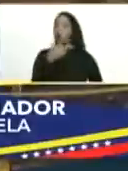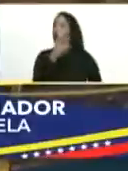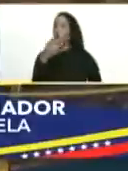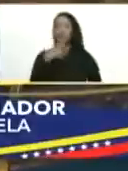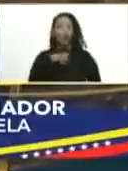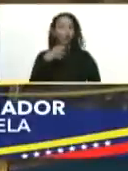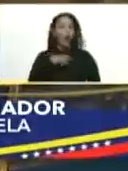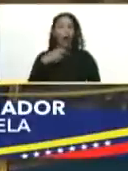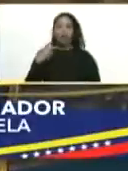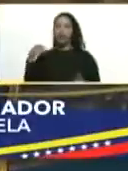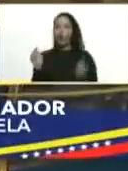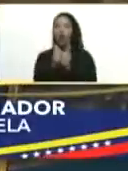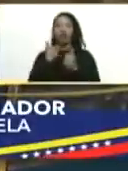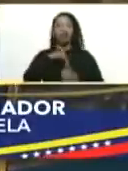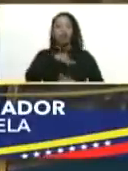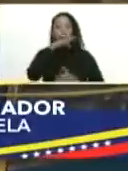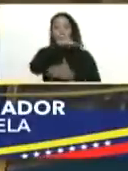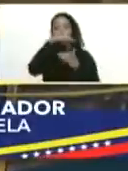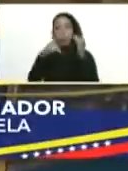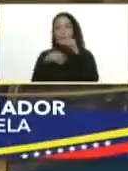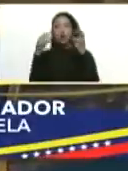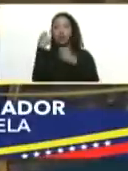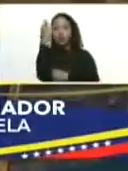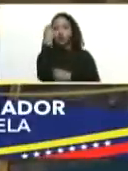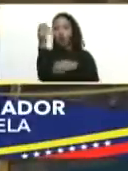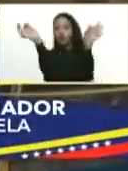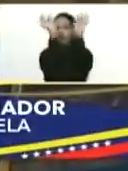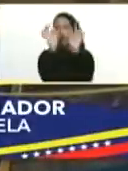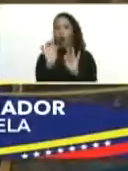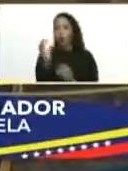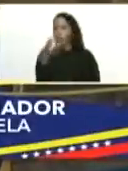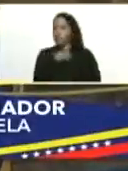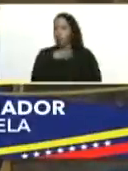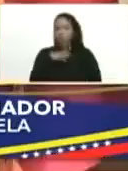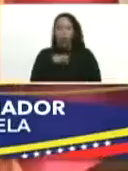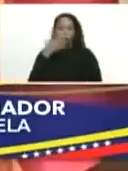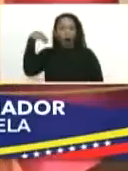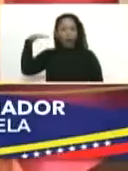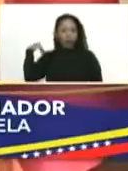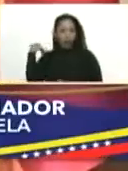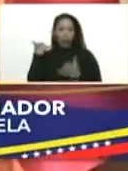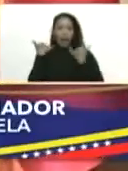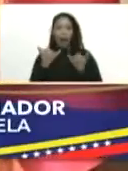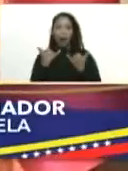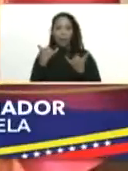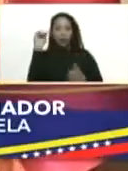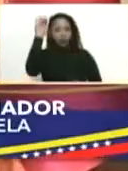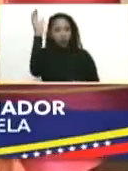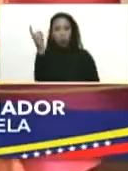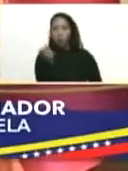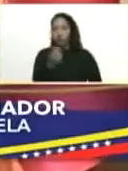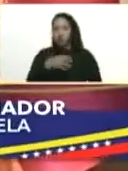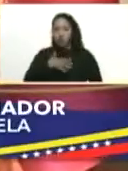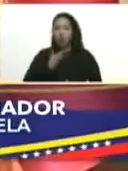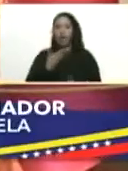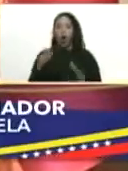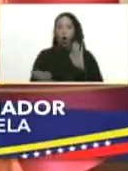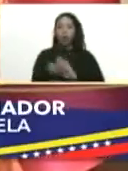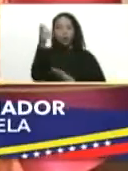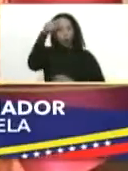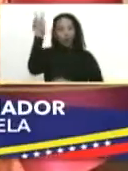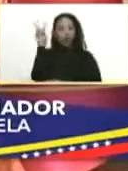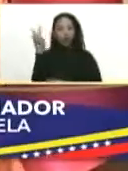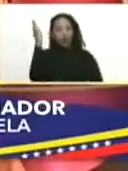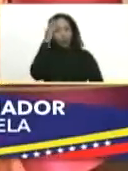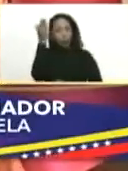podrán con nosotros bajo ninguna forma, no pudieron ni podrán jamás con el pueblo de Venezuela. Sépalo